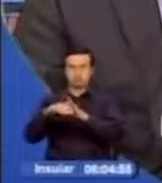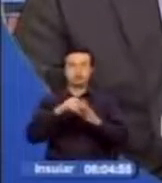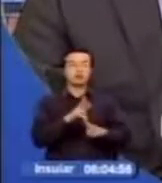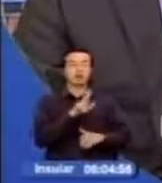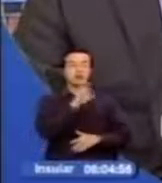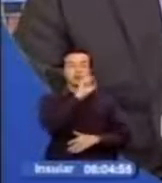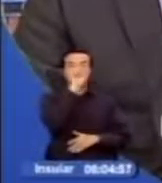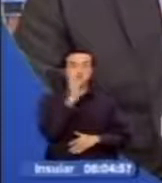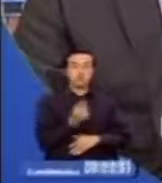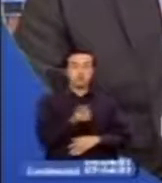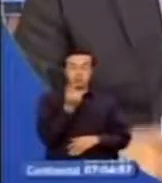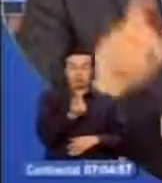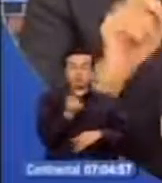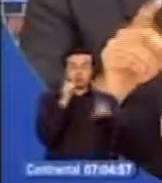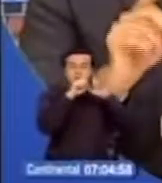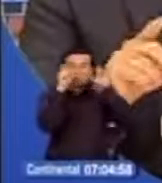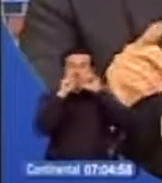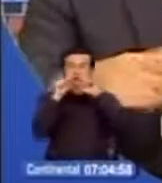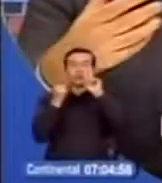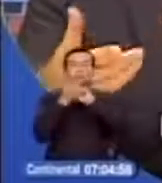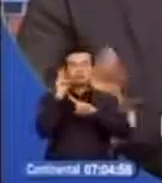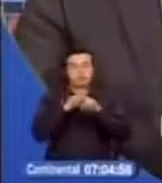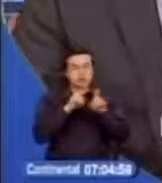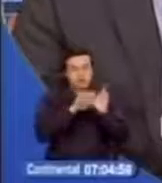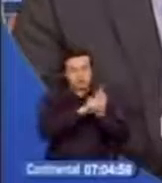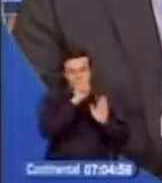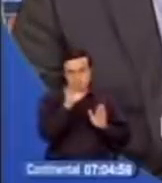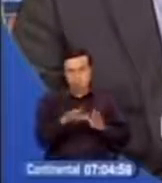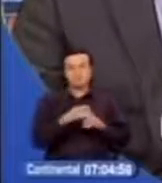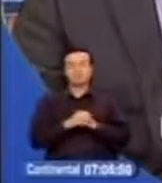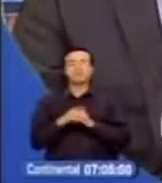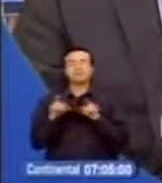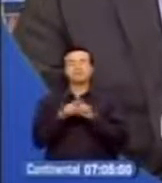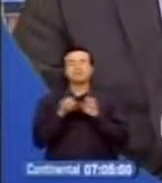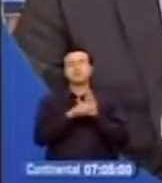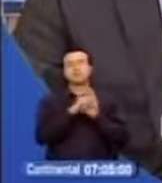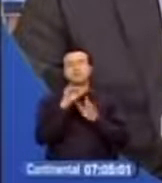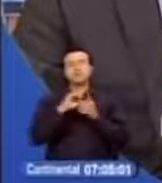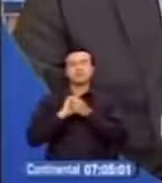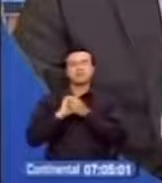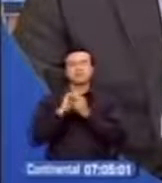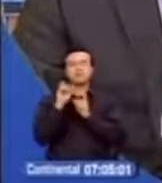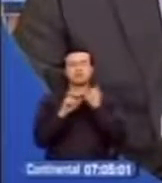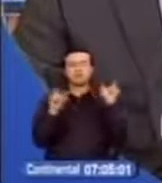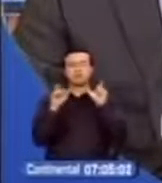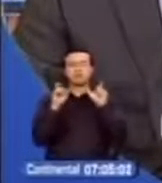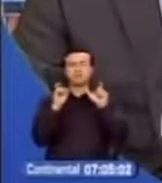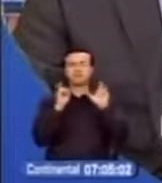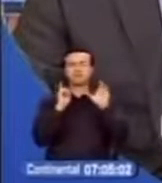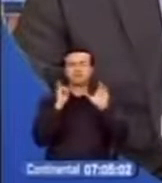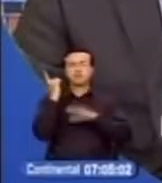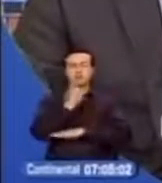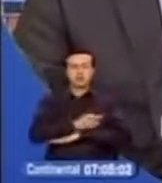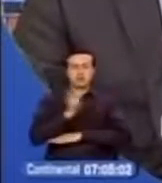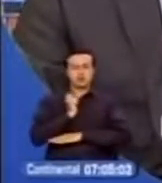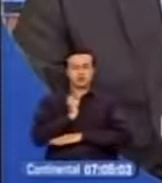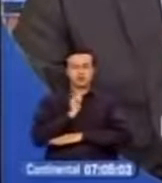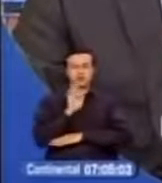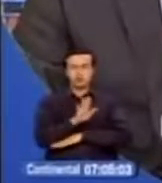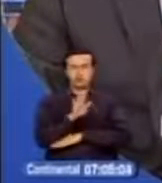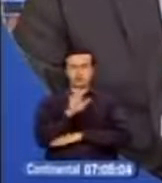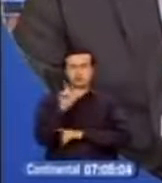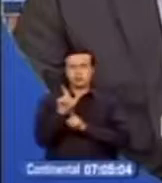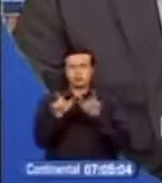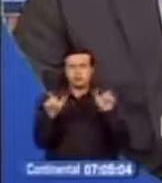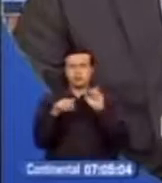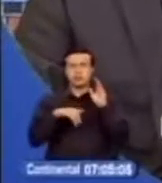de las sociedades y personas naturales por una sola vez, y también la contribución solidaria de las personas naturales equivalente a un día de sueldo, y para las personas